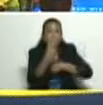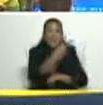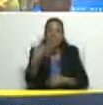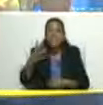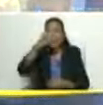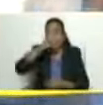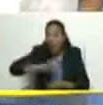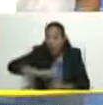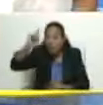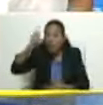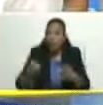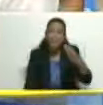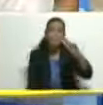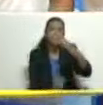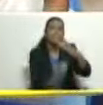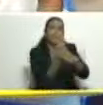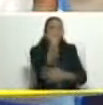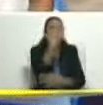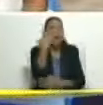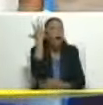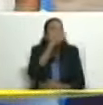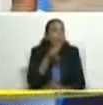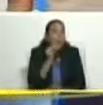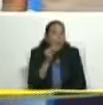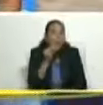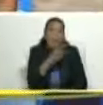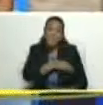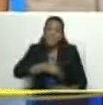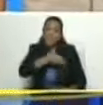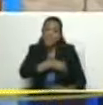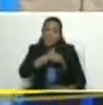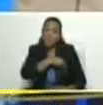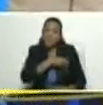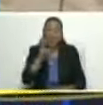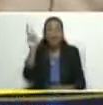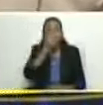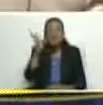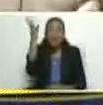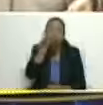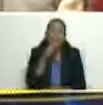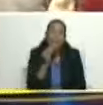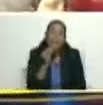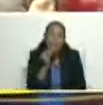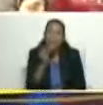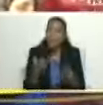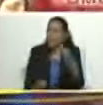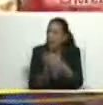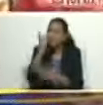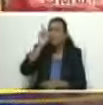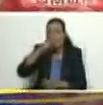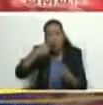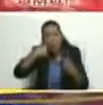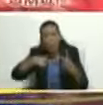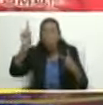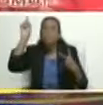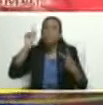25 años le regala a la juventud la gran misión Venezuela Joven.